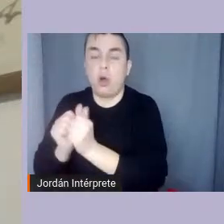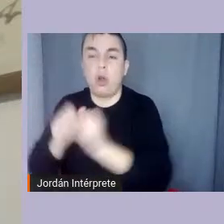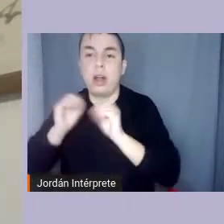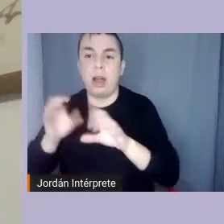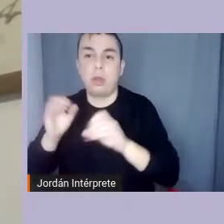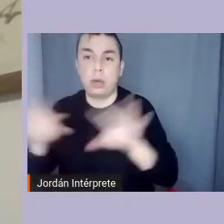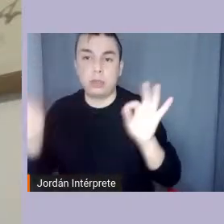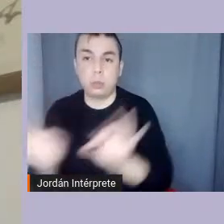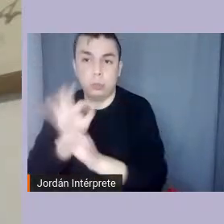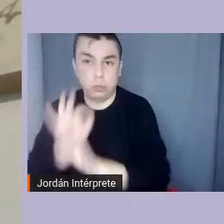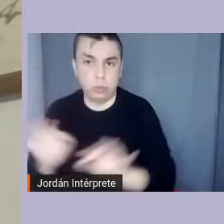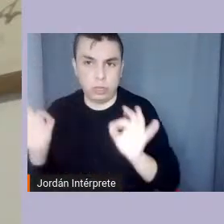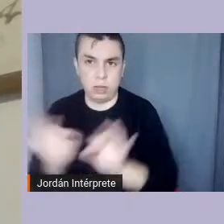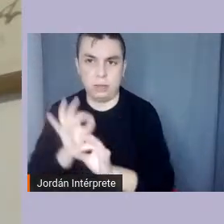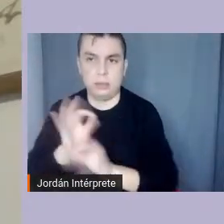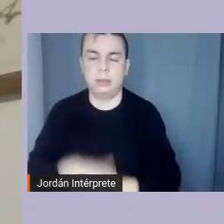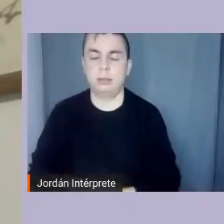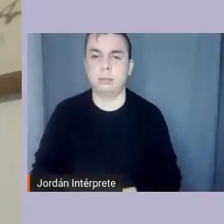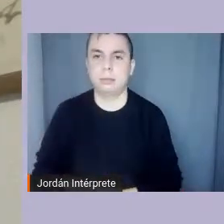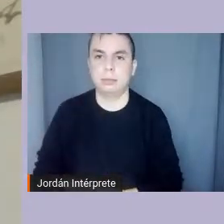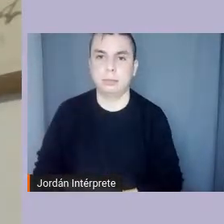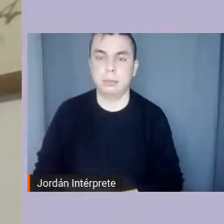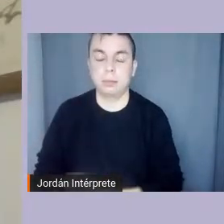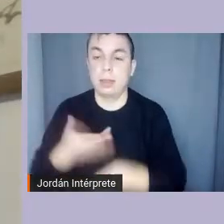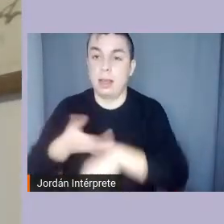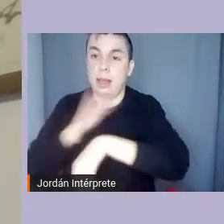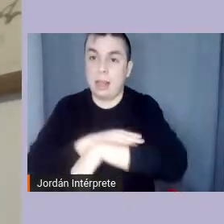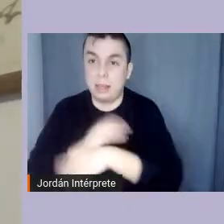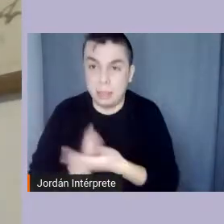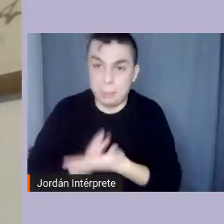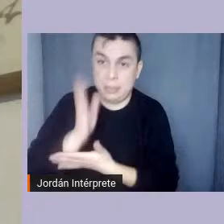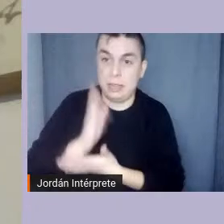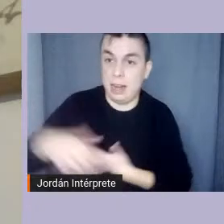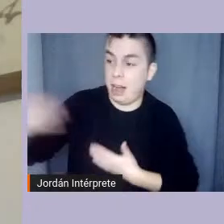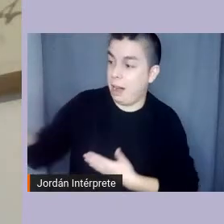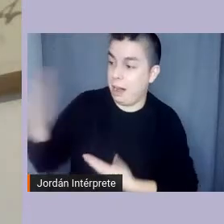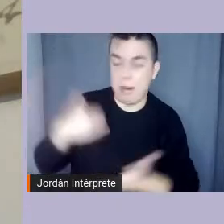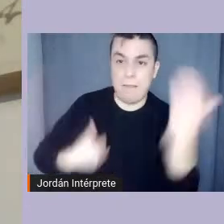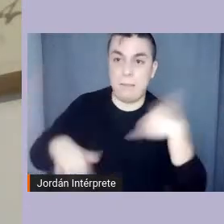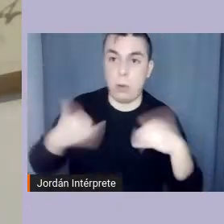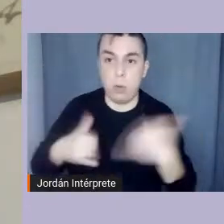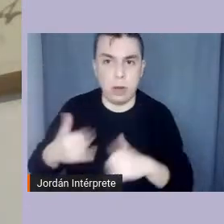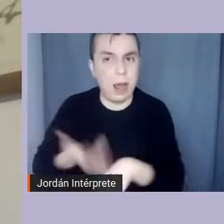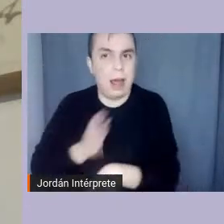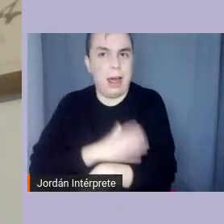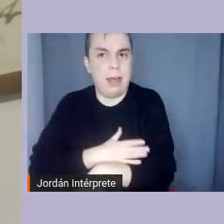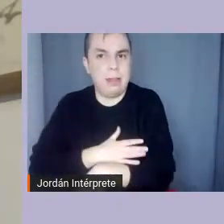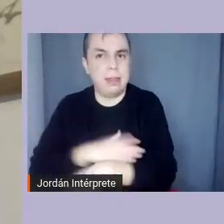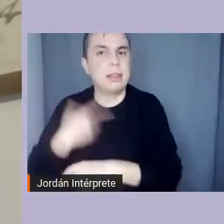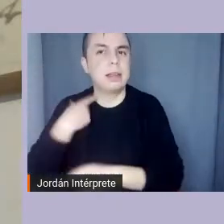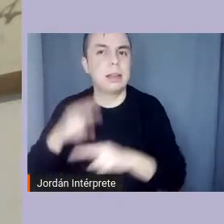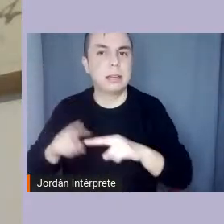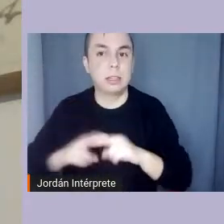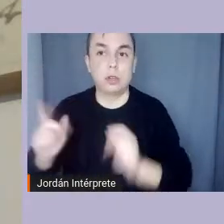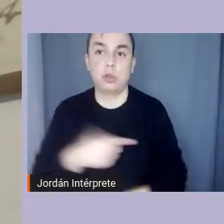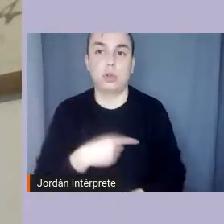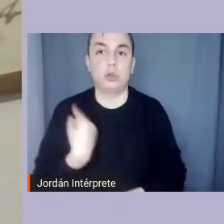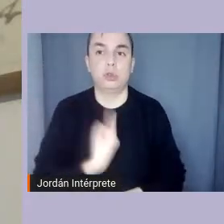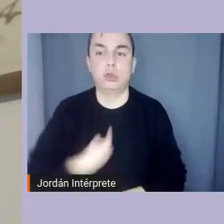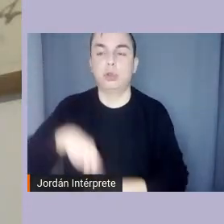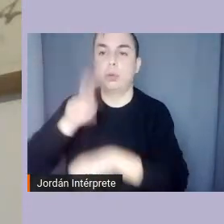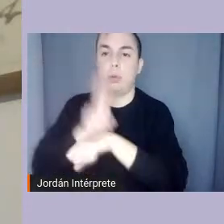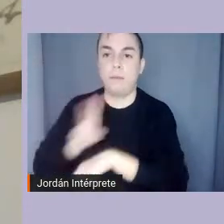Antes de llamar a sus niños y niñas a jugar en este taller, debemos como padres y